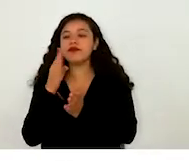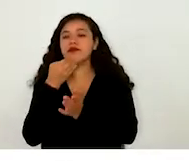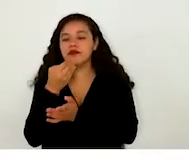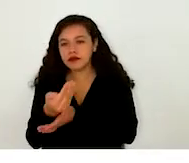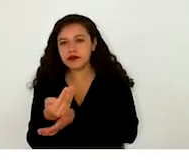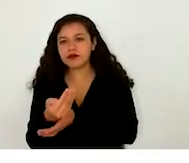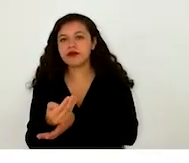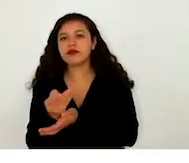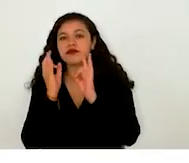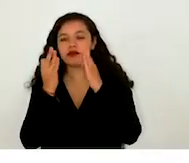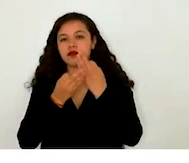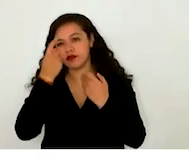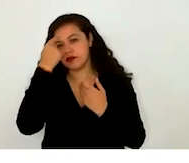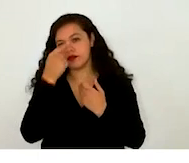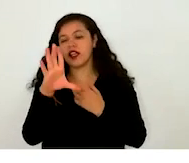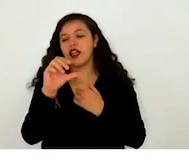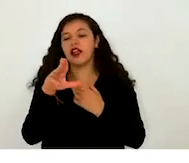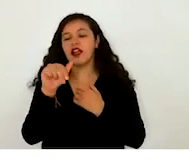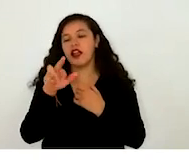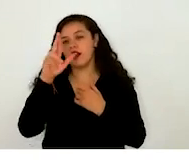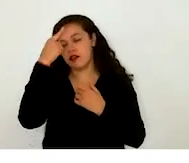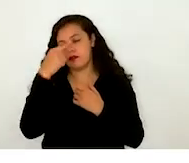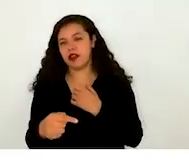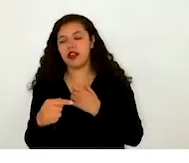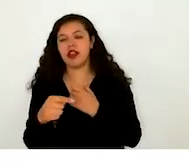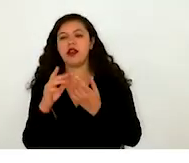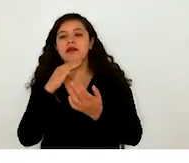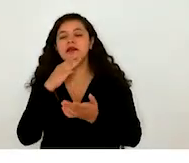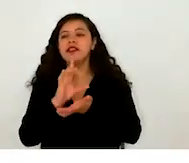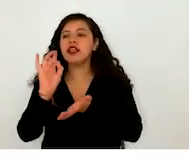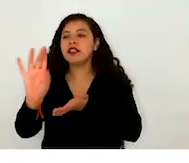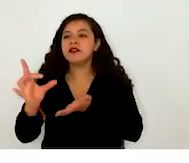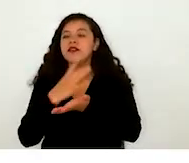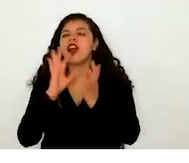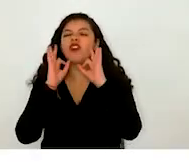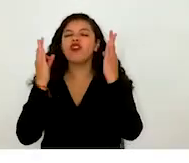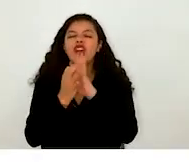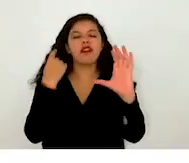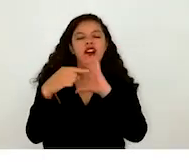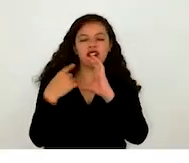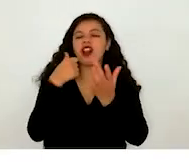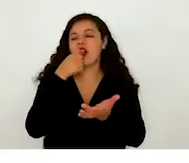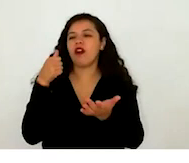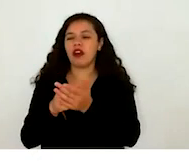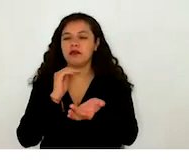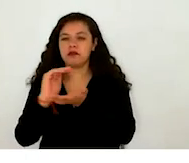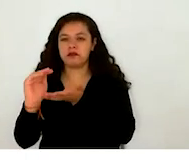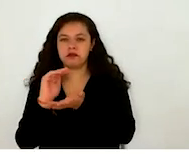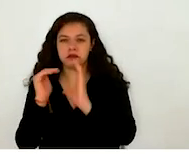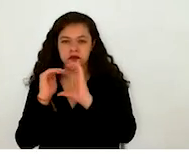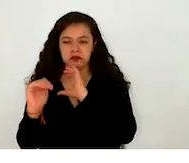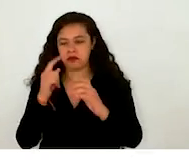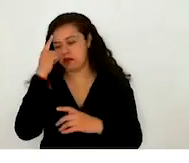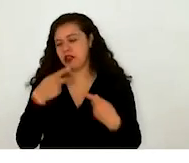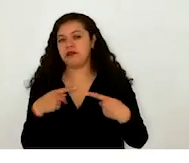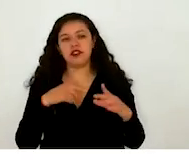para transmitir el mensaje con perfil pues precisamente que les llegue al receptor que